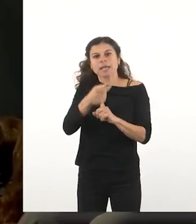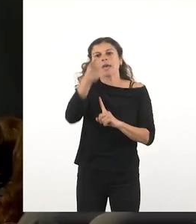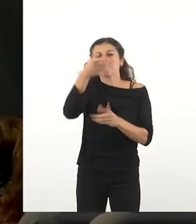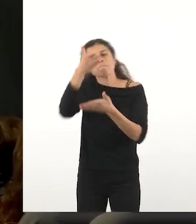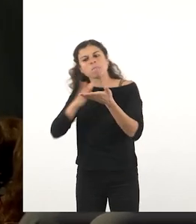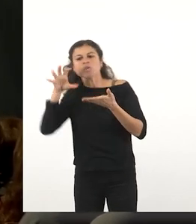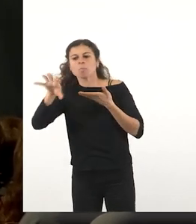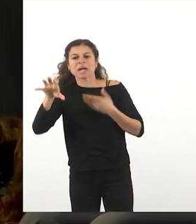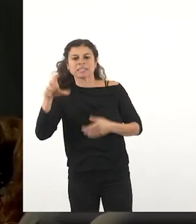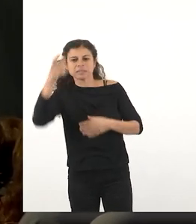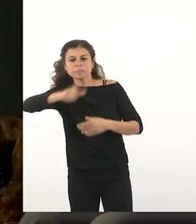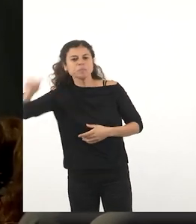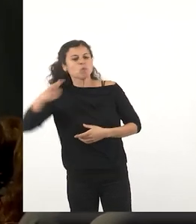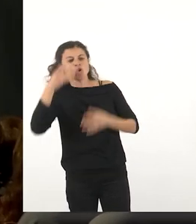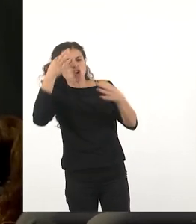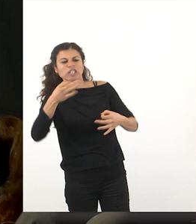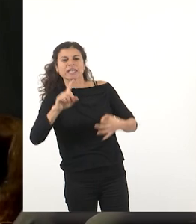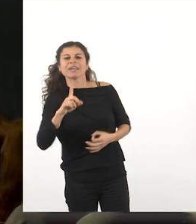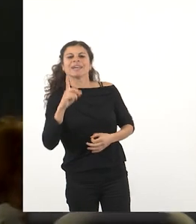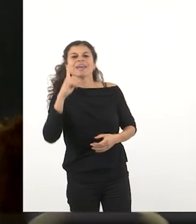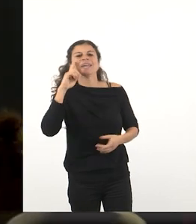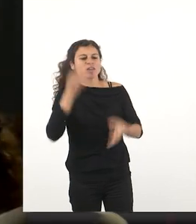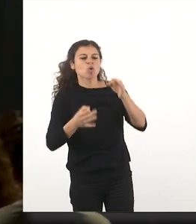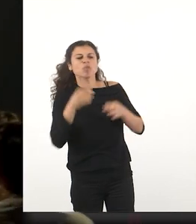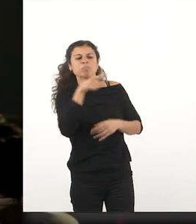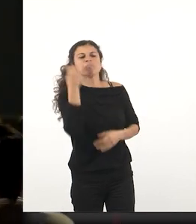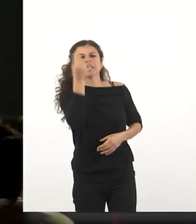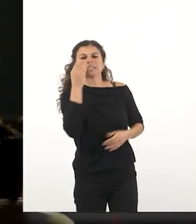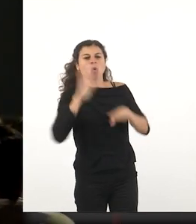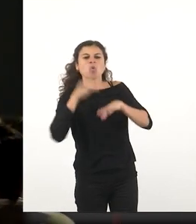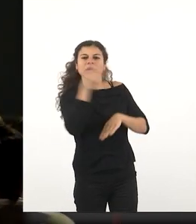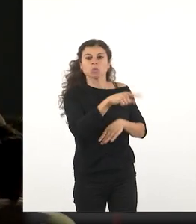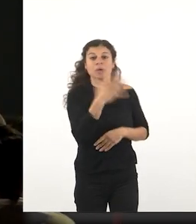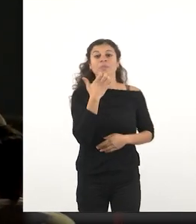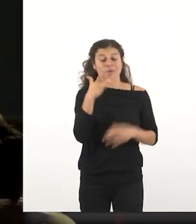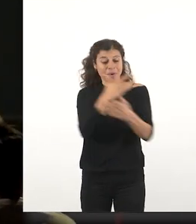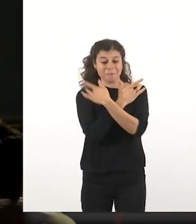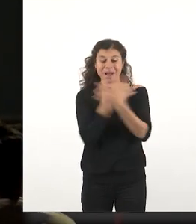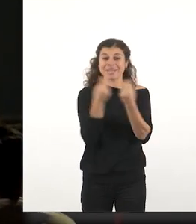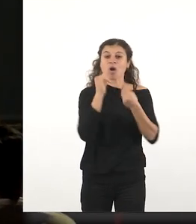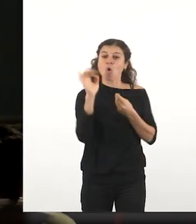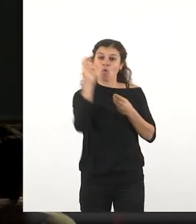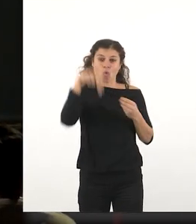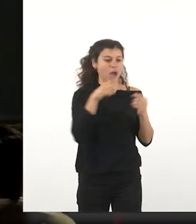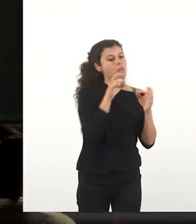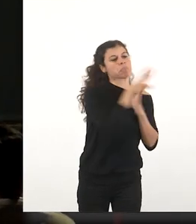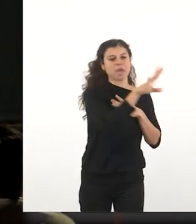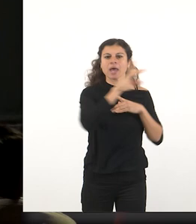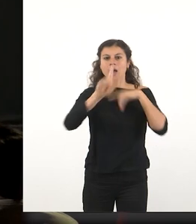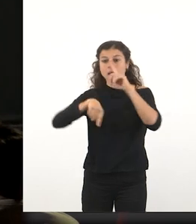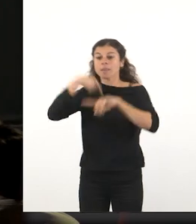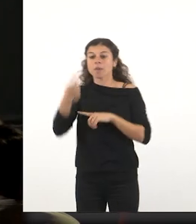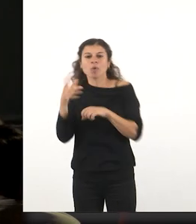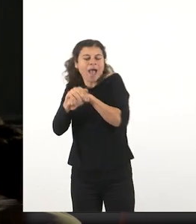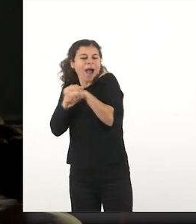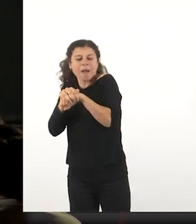te acaban juzgando a ti. Cuando es María la que está con Juan, ella lo deja a él por lo que sea, y a la salida del instituto se va a hablar con su mejor amigo, todo el mundo